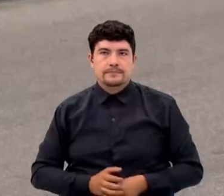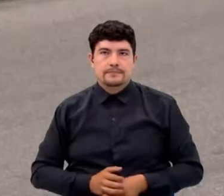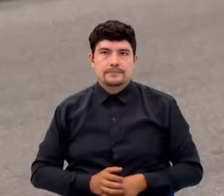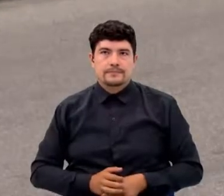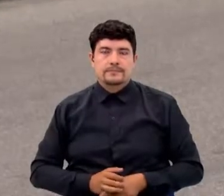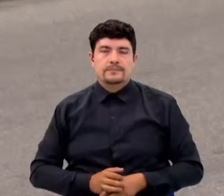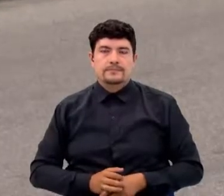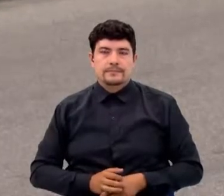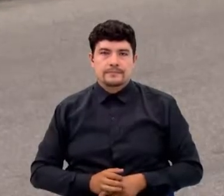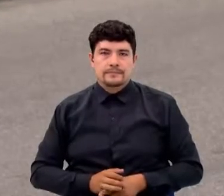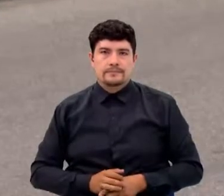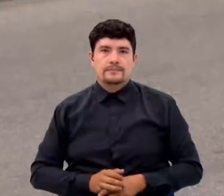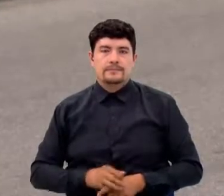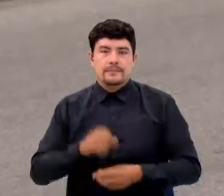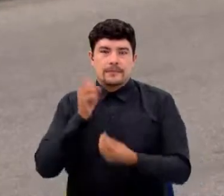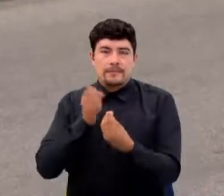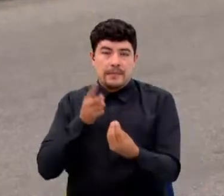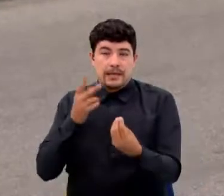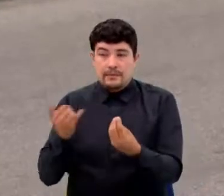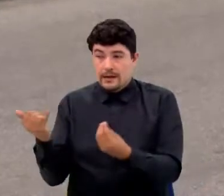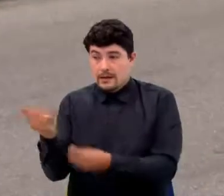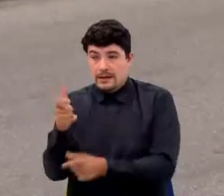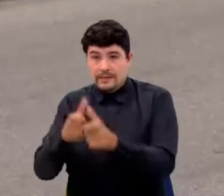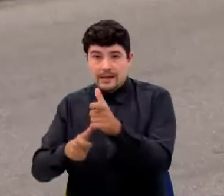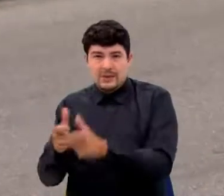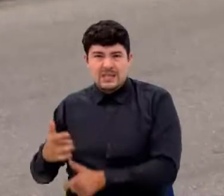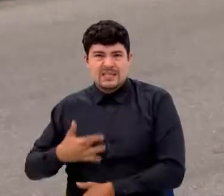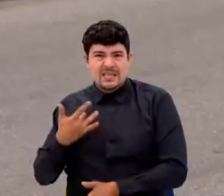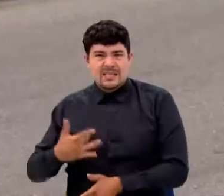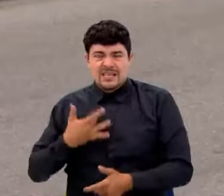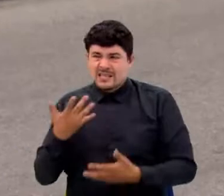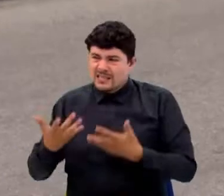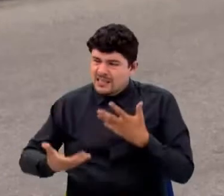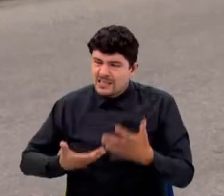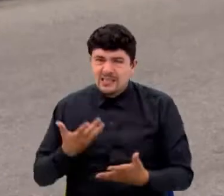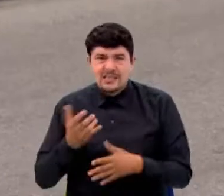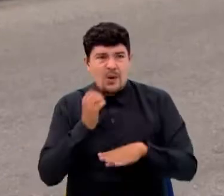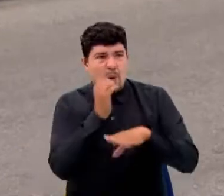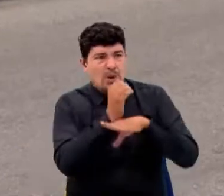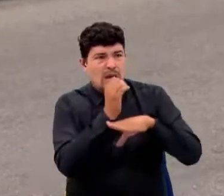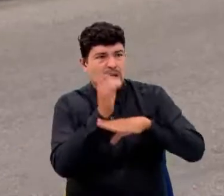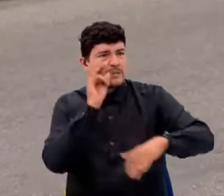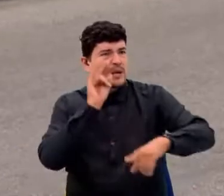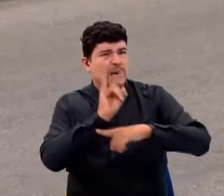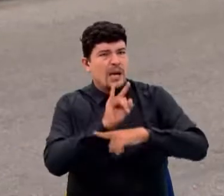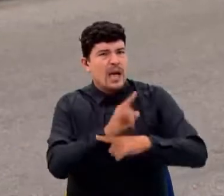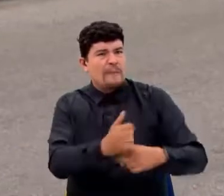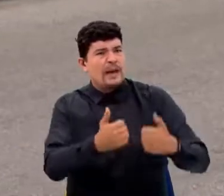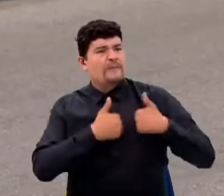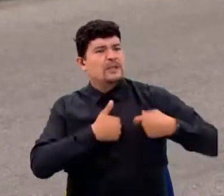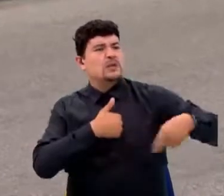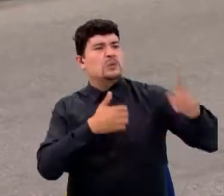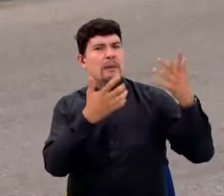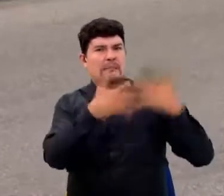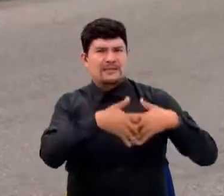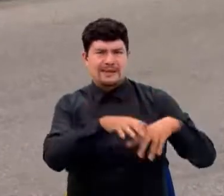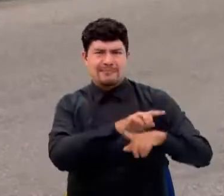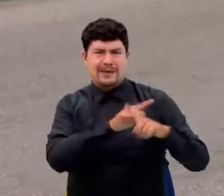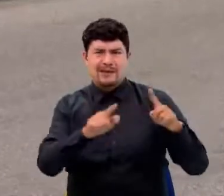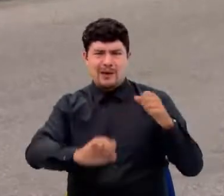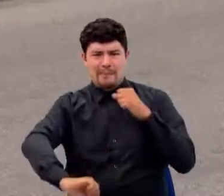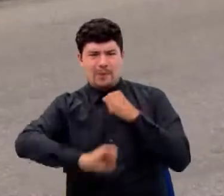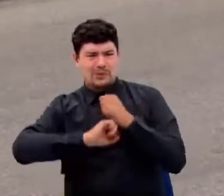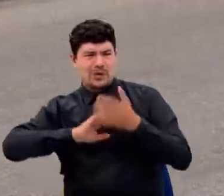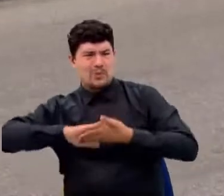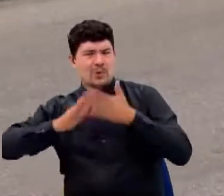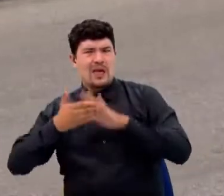Pues las víctimas se sienten impotentes ante el fallo de los organismos de control que está al lado de la constructora